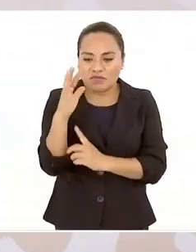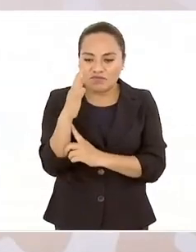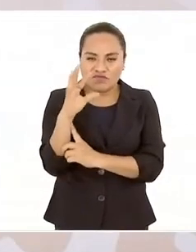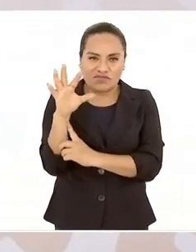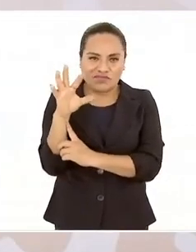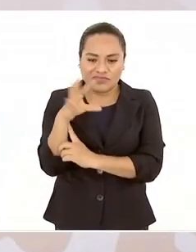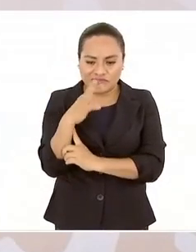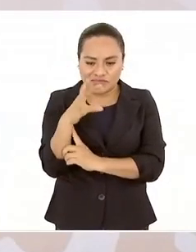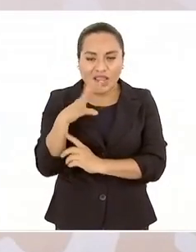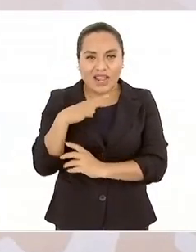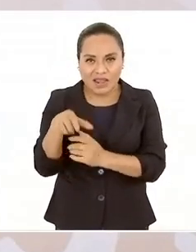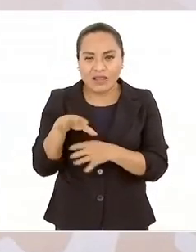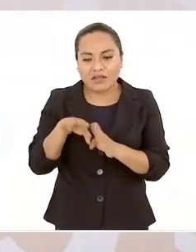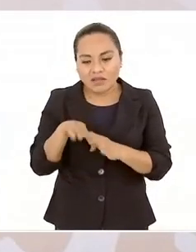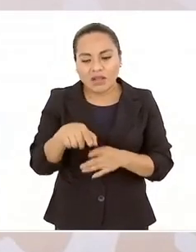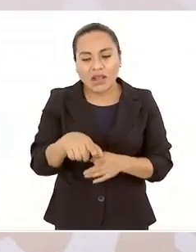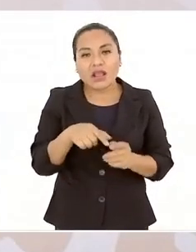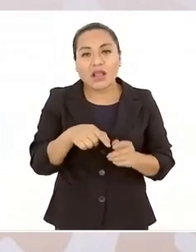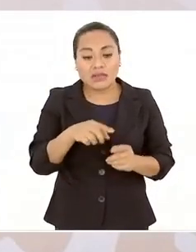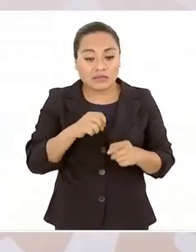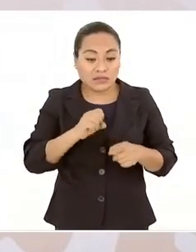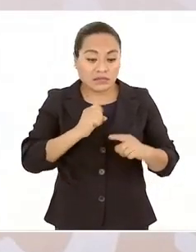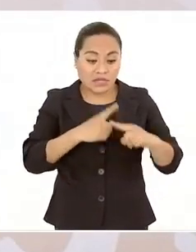desde Salina Cruz a Coatzacoalcos.